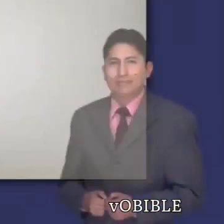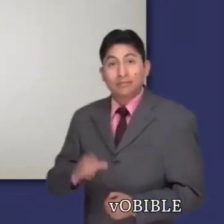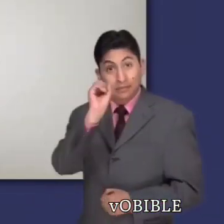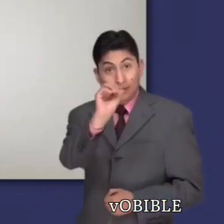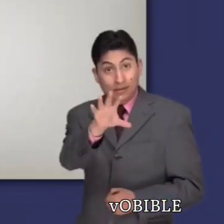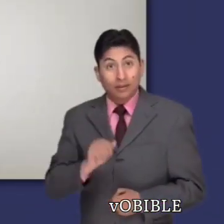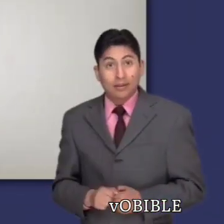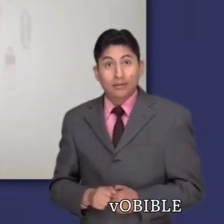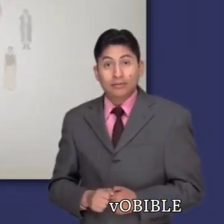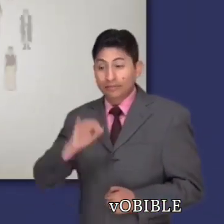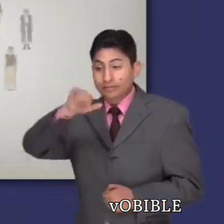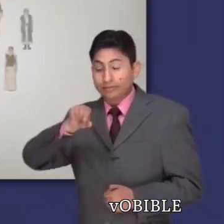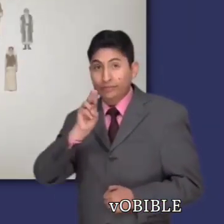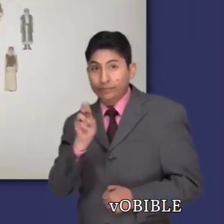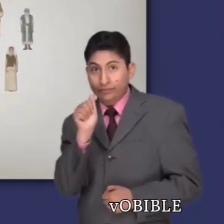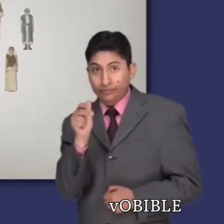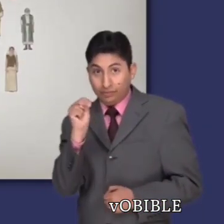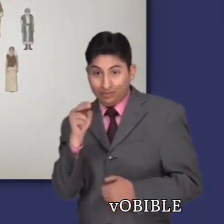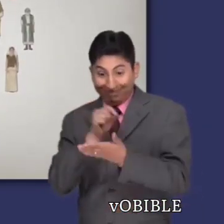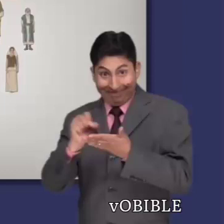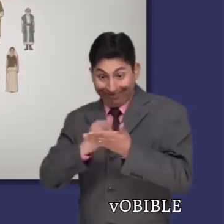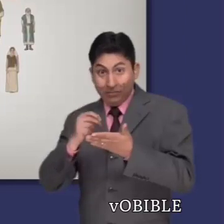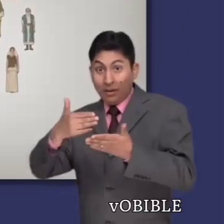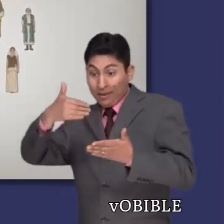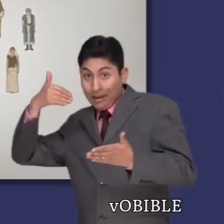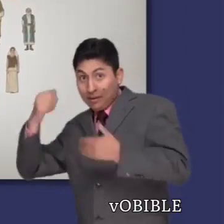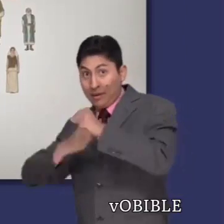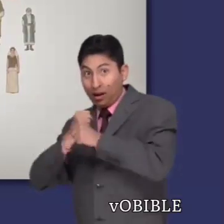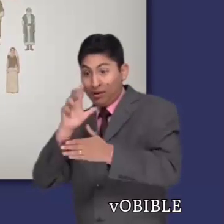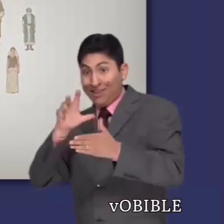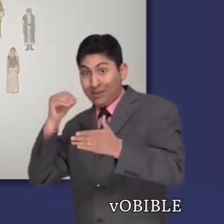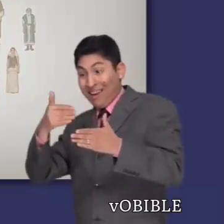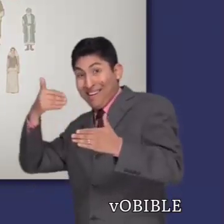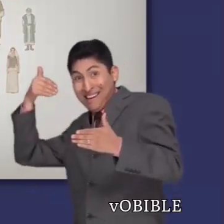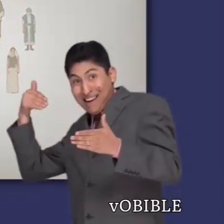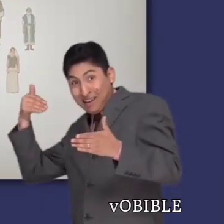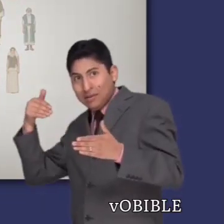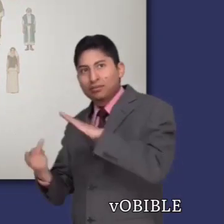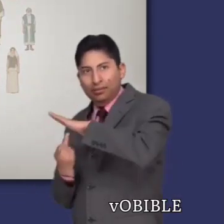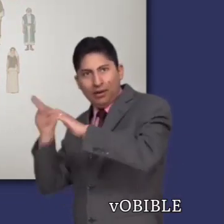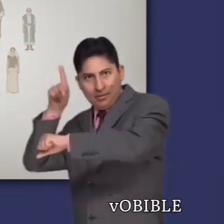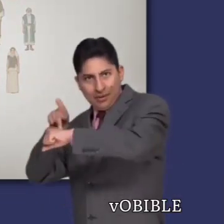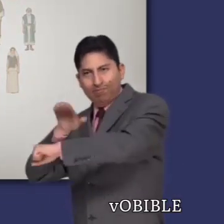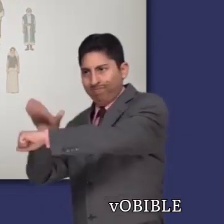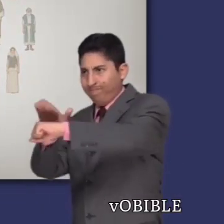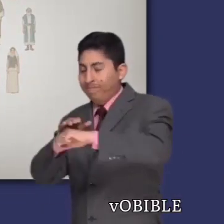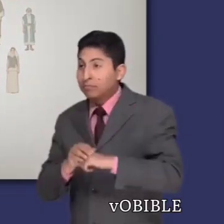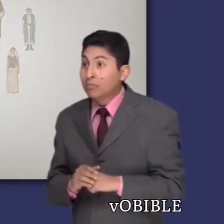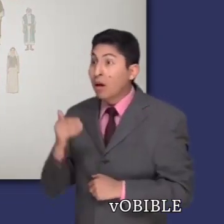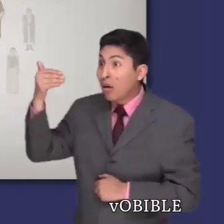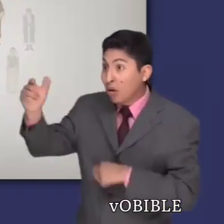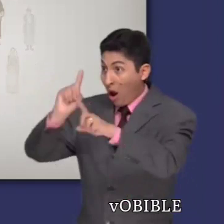¿Lo sabía? Más de 30 años antes, se había predicho que los falsos maestros introducirían sectas destructivas